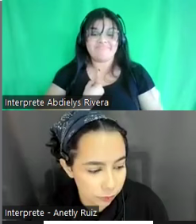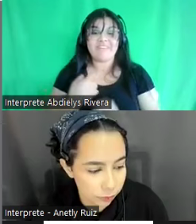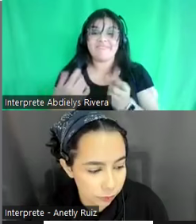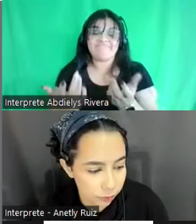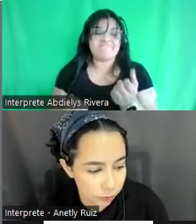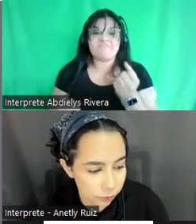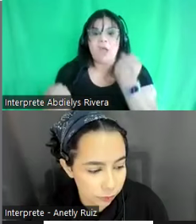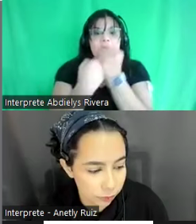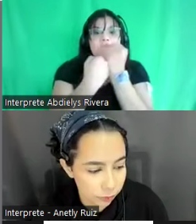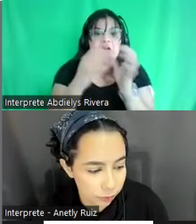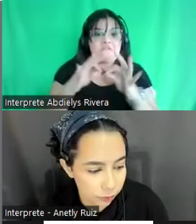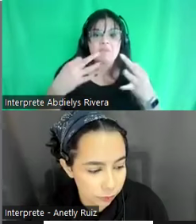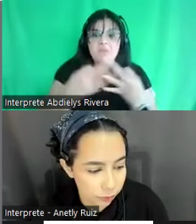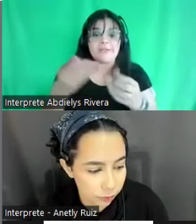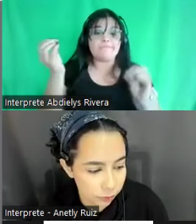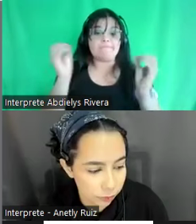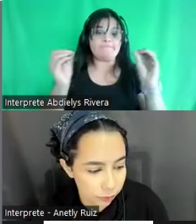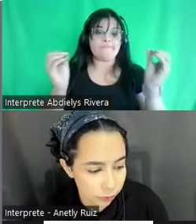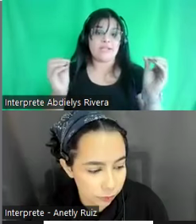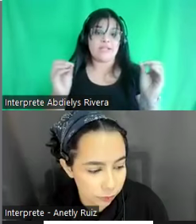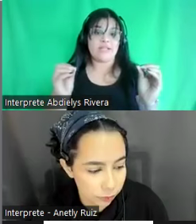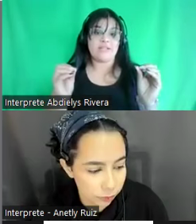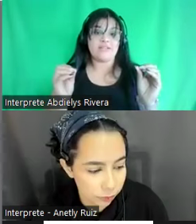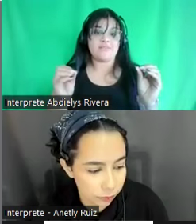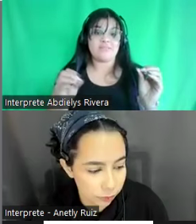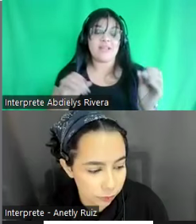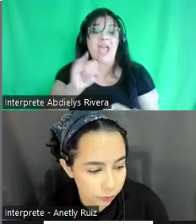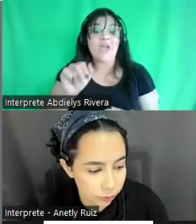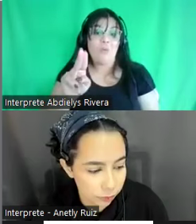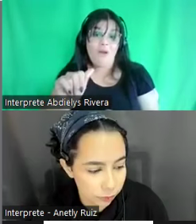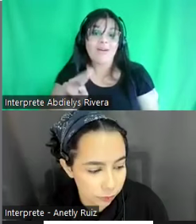familiar. Y Juan es un paciente verdadero. Esto es